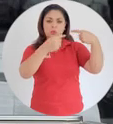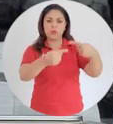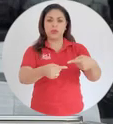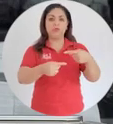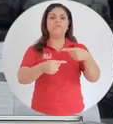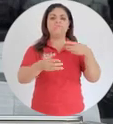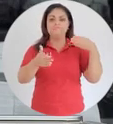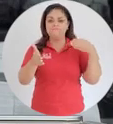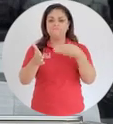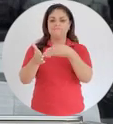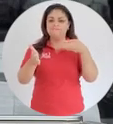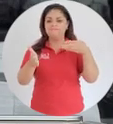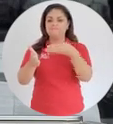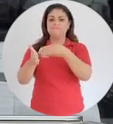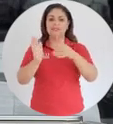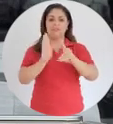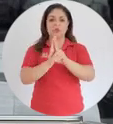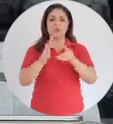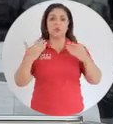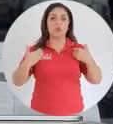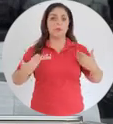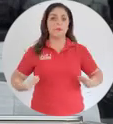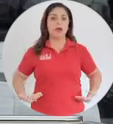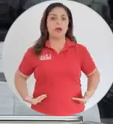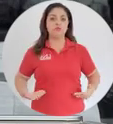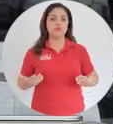humanos y la igualdad de oportunidades.